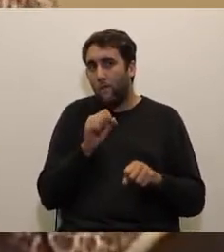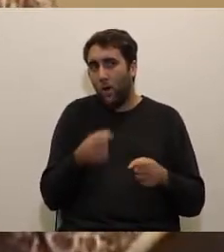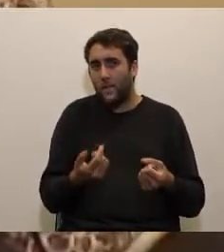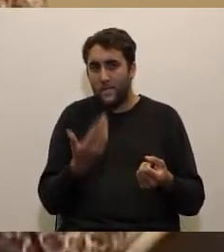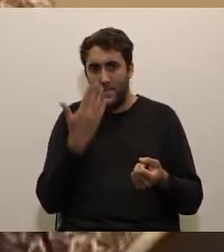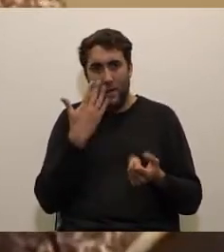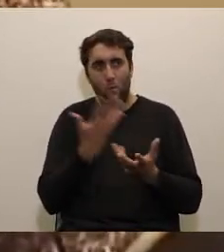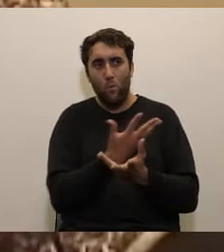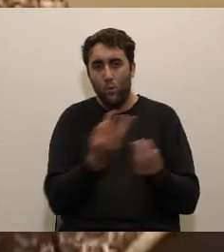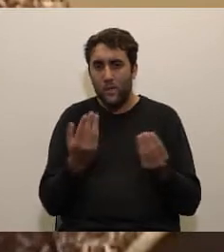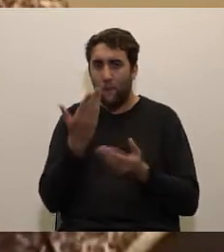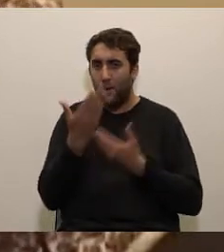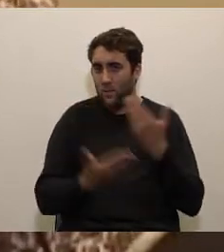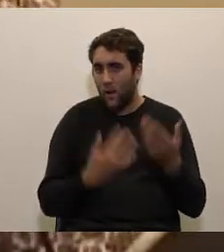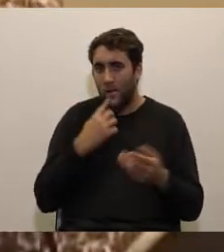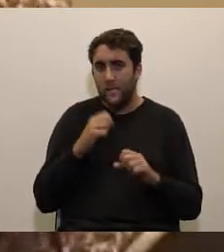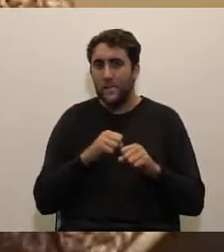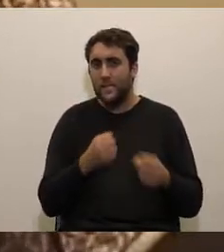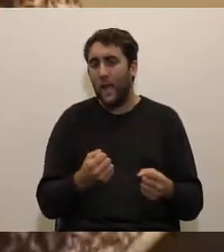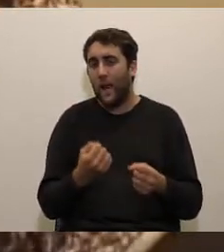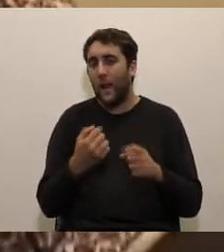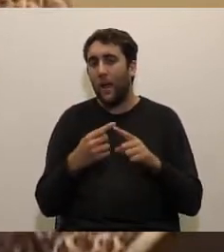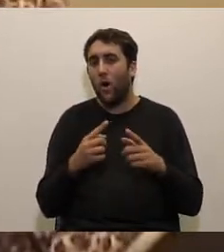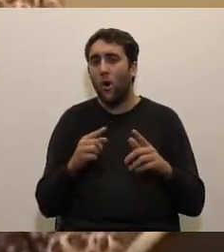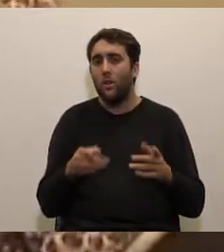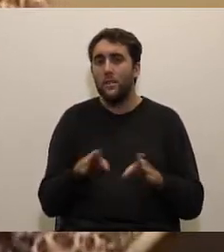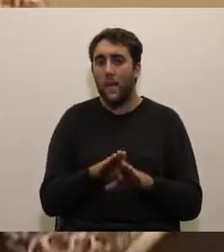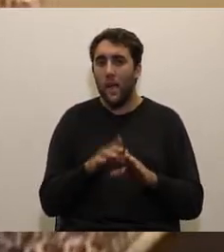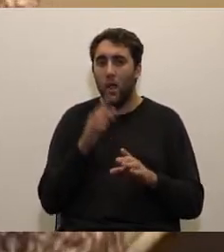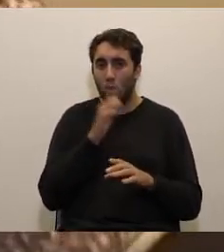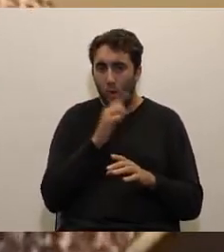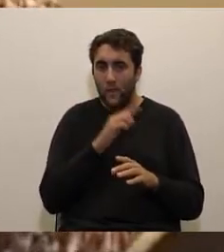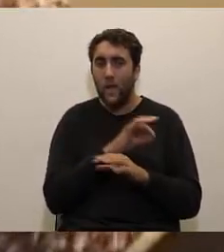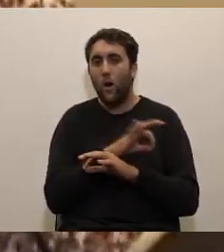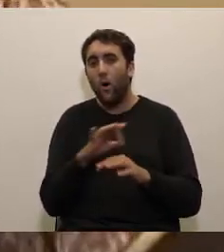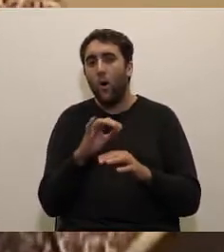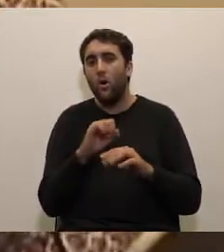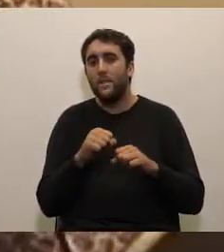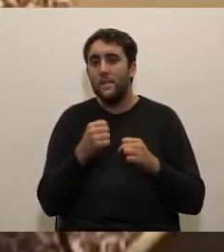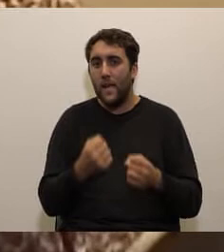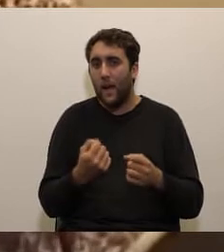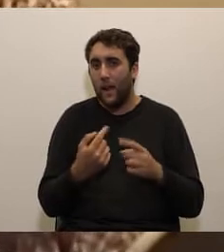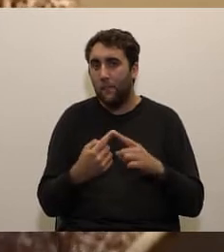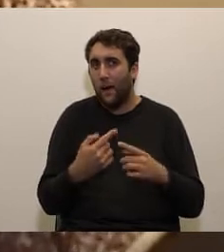muchísimos colectivos activistas por motivos a veces muy arbitrarios, no